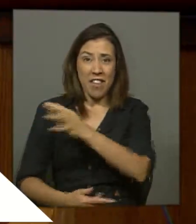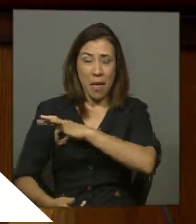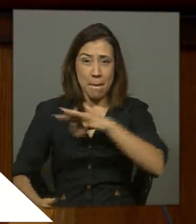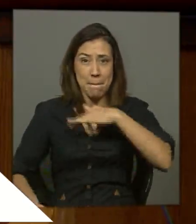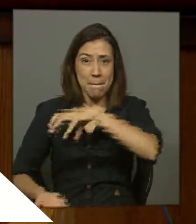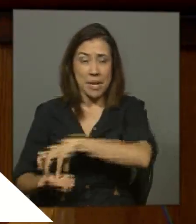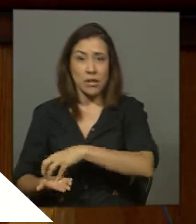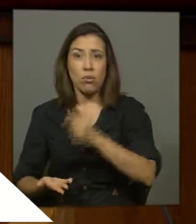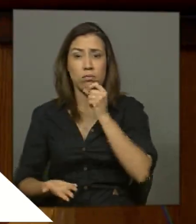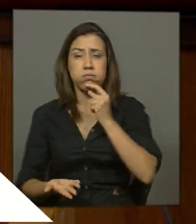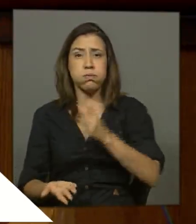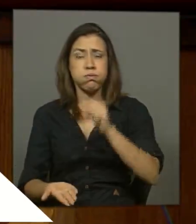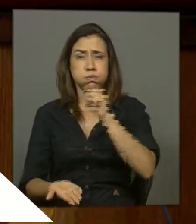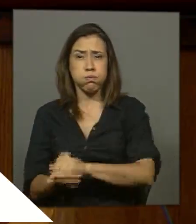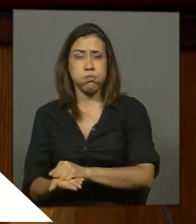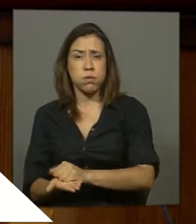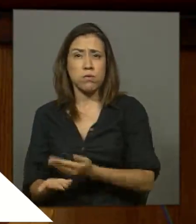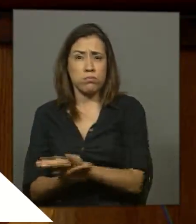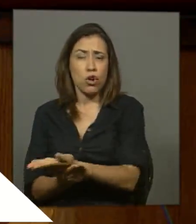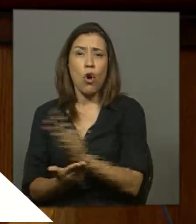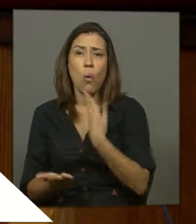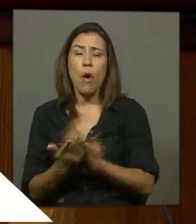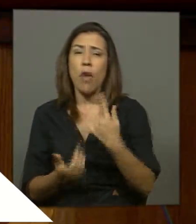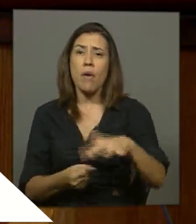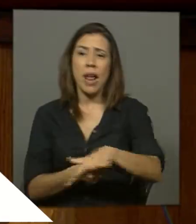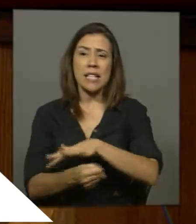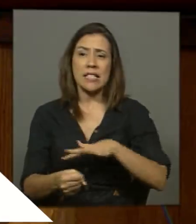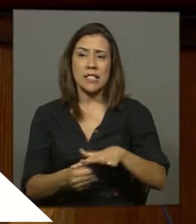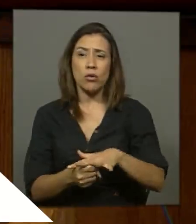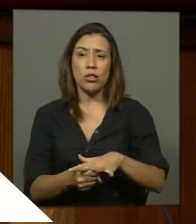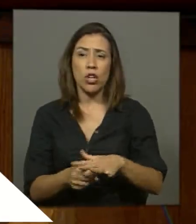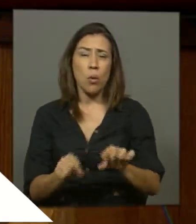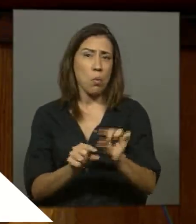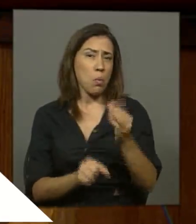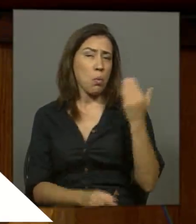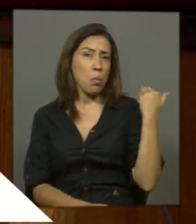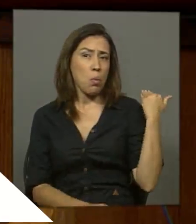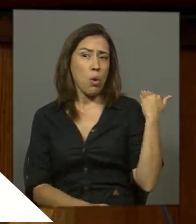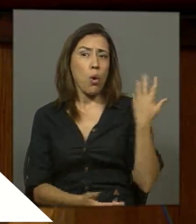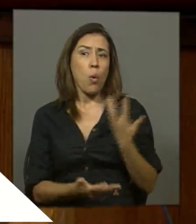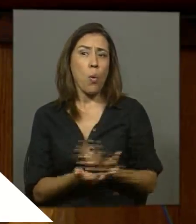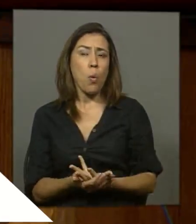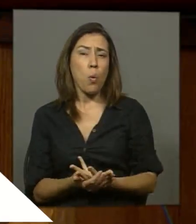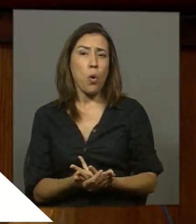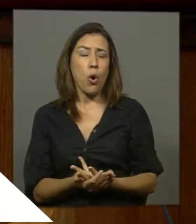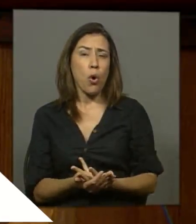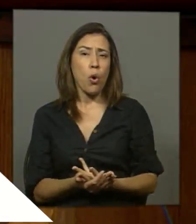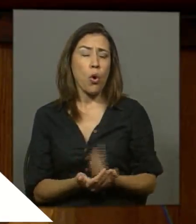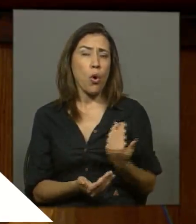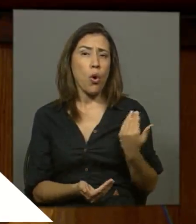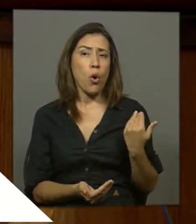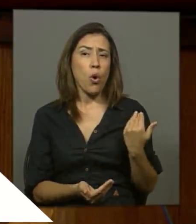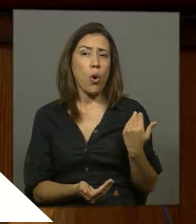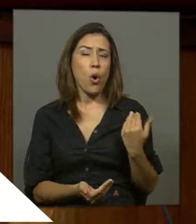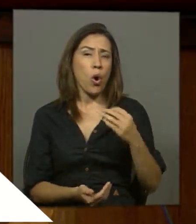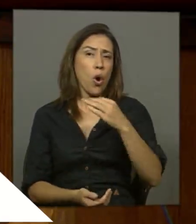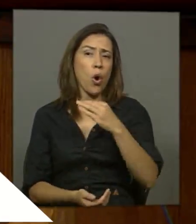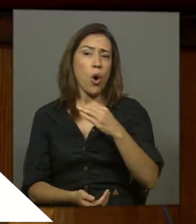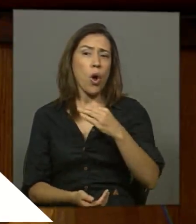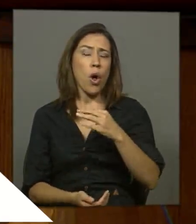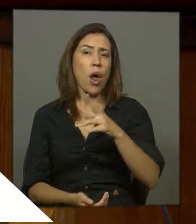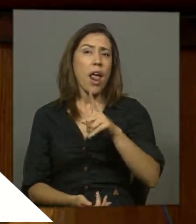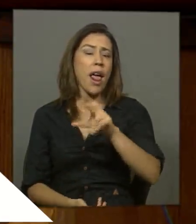de quer larme cuando actúa cuando se produce una situación como hace muy poco ocurrió en en en la localidad de